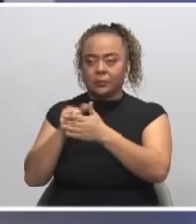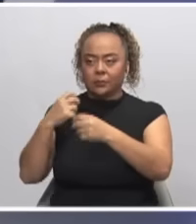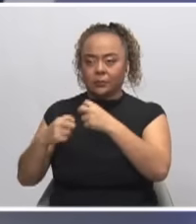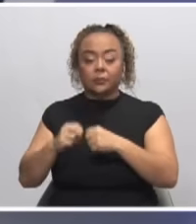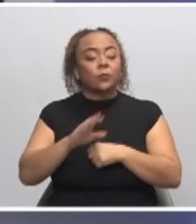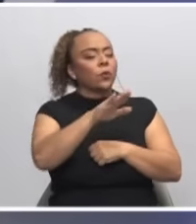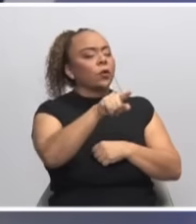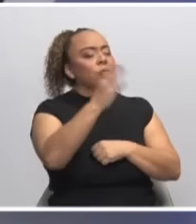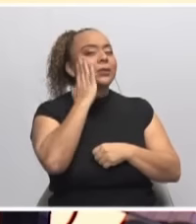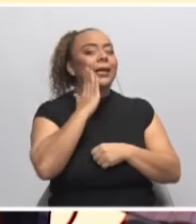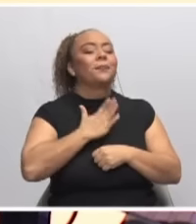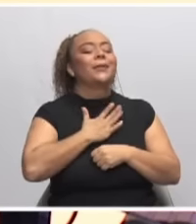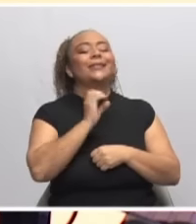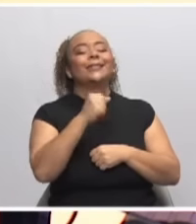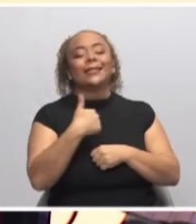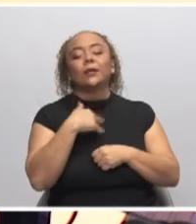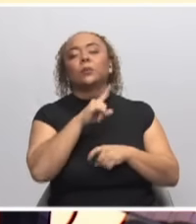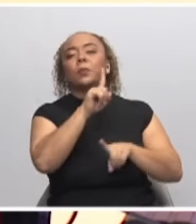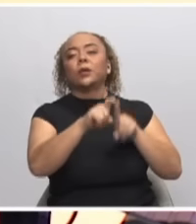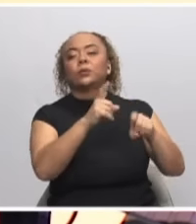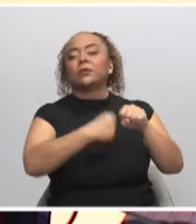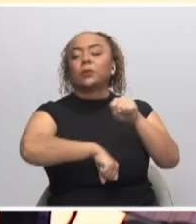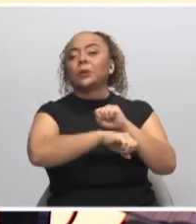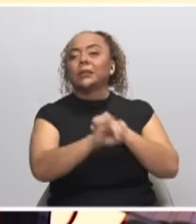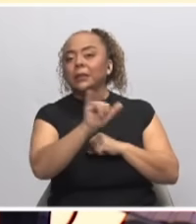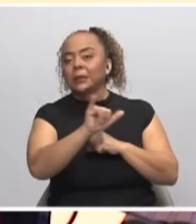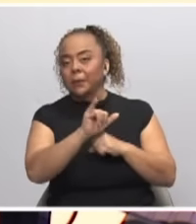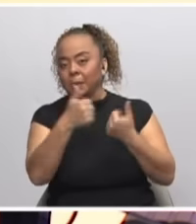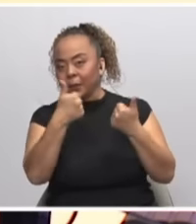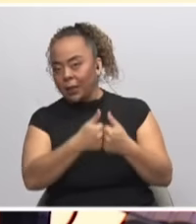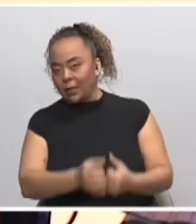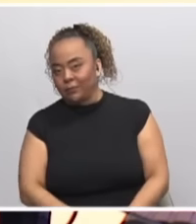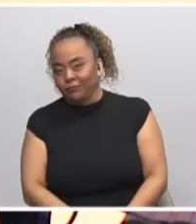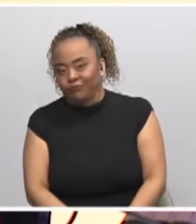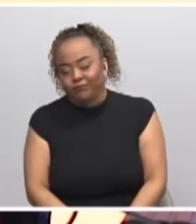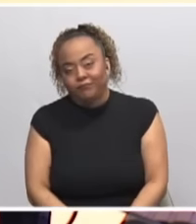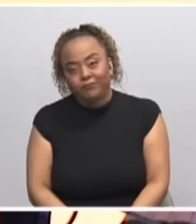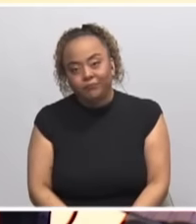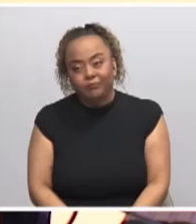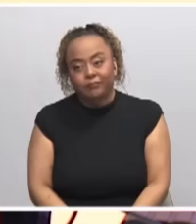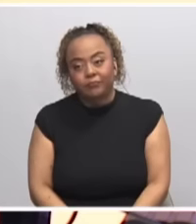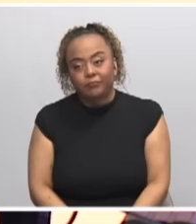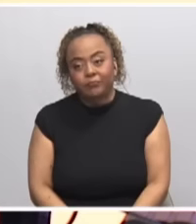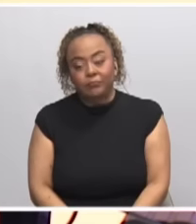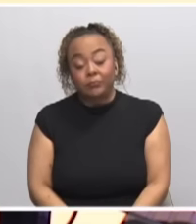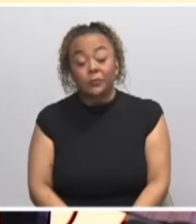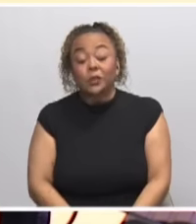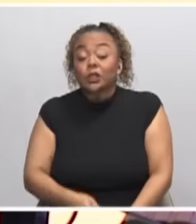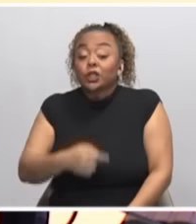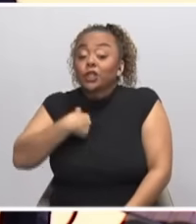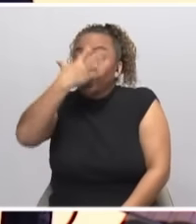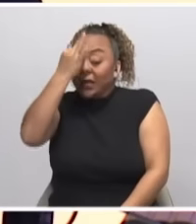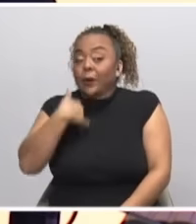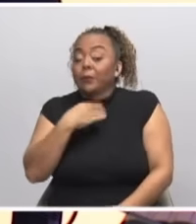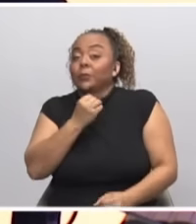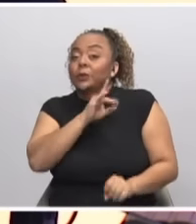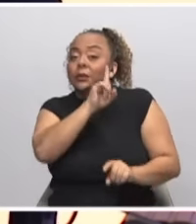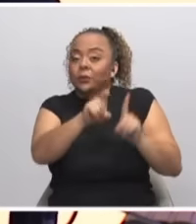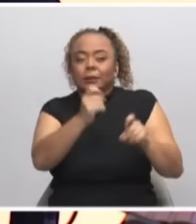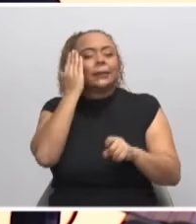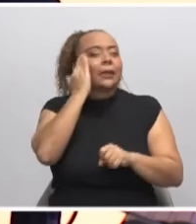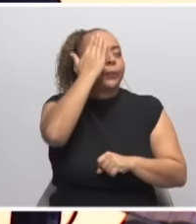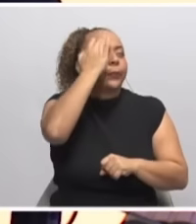sí a mí sí me nacen muchas preguntas futbolísticas también del partido o sea yo yo yo yo creo que hay mucha interrogante saben